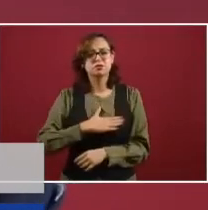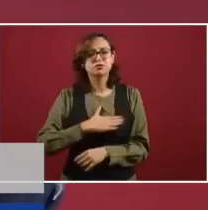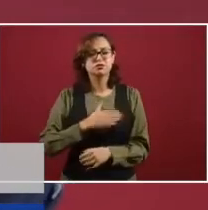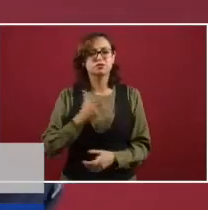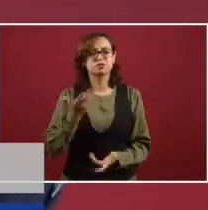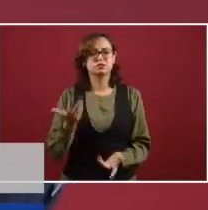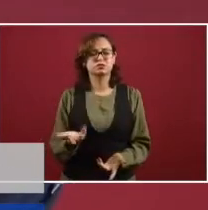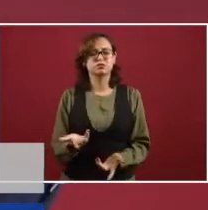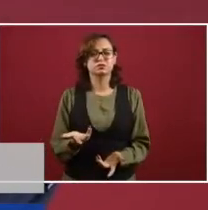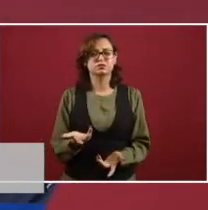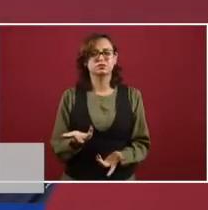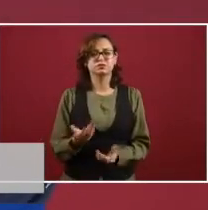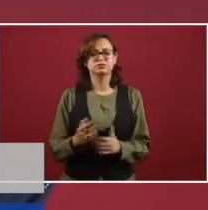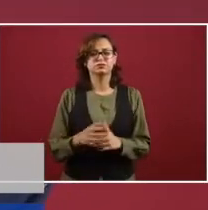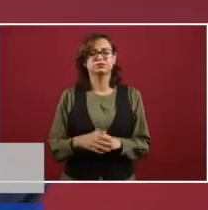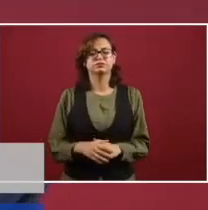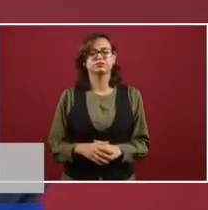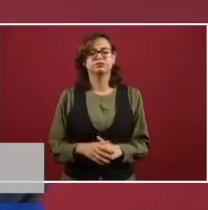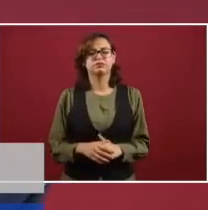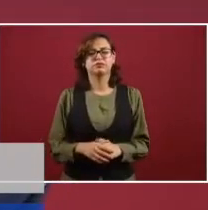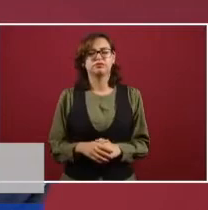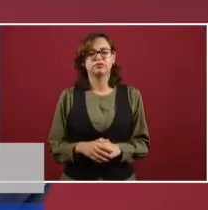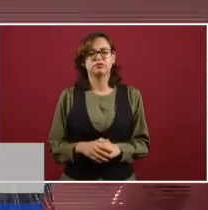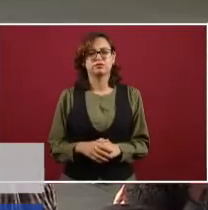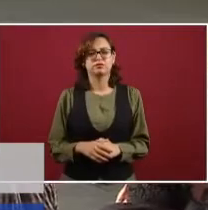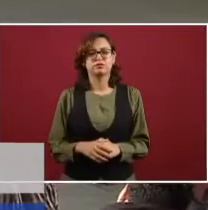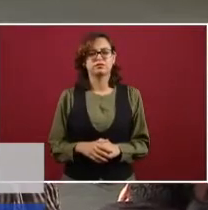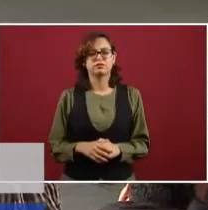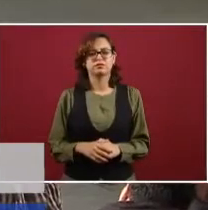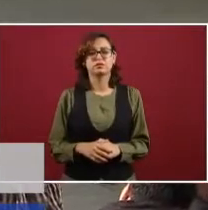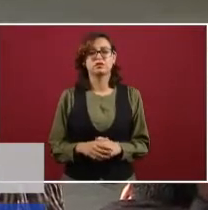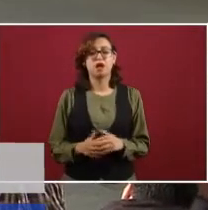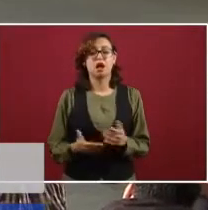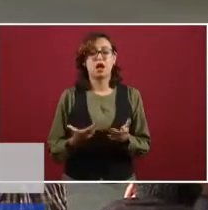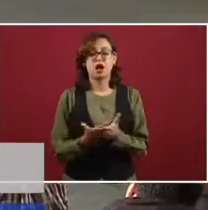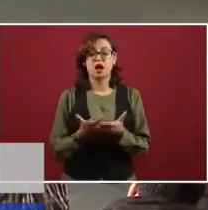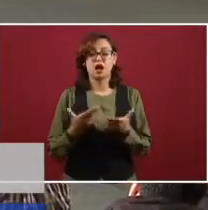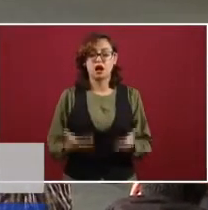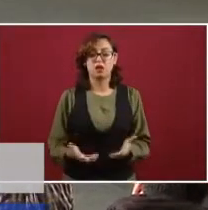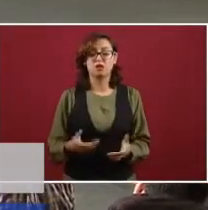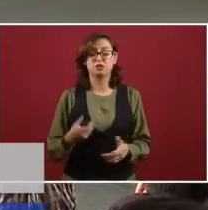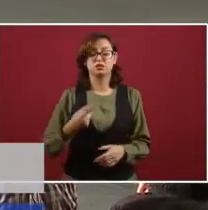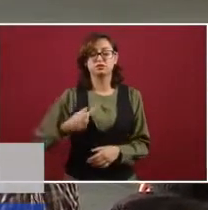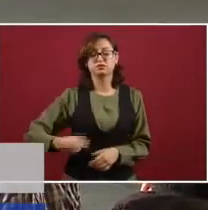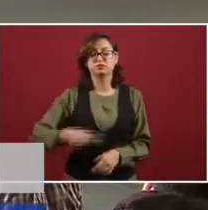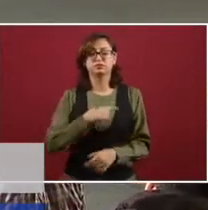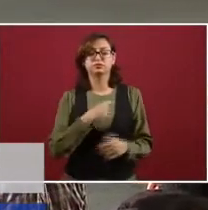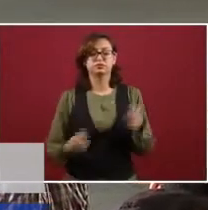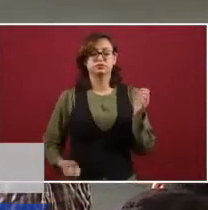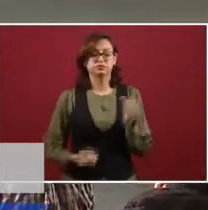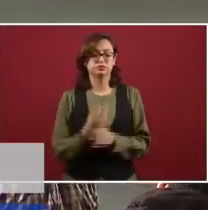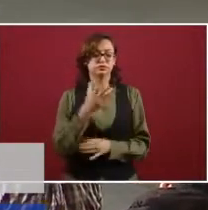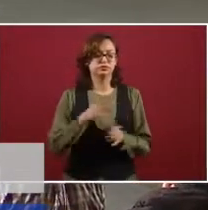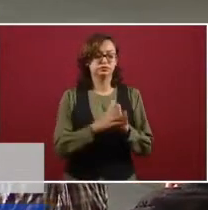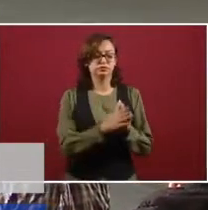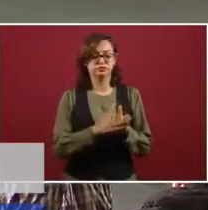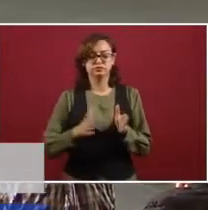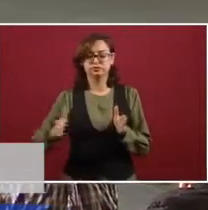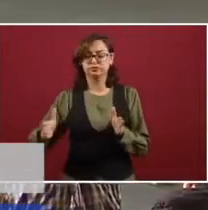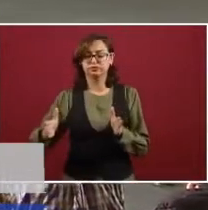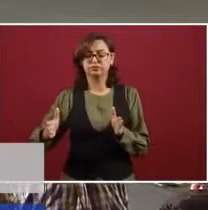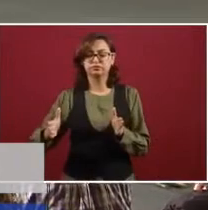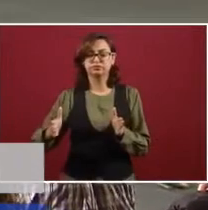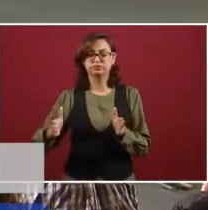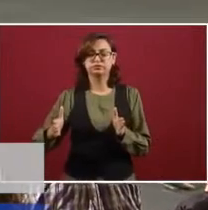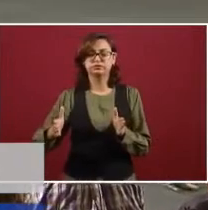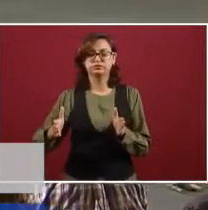fuerza, todo por la razón y el derecho. Pide a la población que ejerza su derecho a la manifestación y protesta a que lo hagan de manera pacífica sin